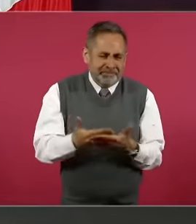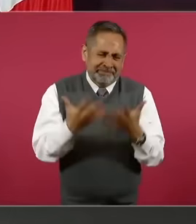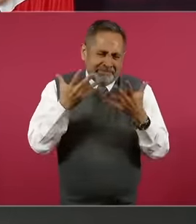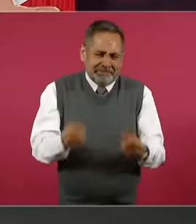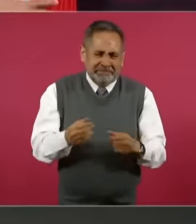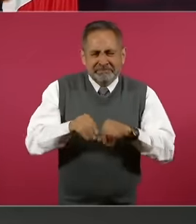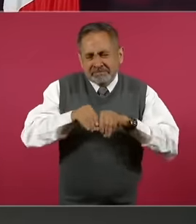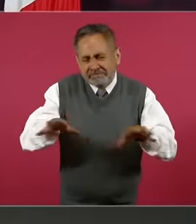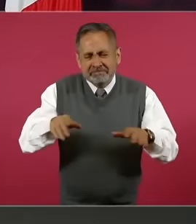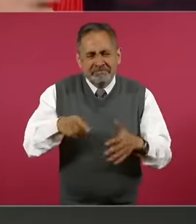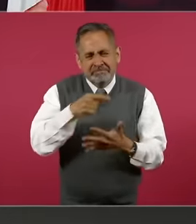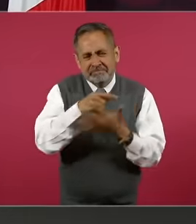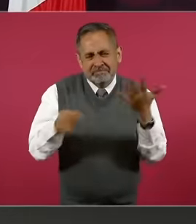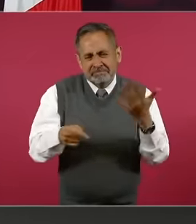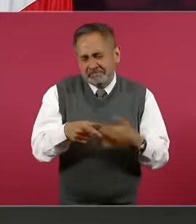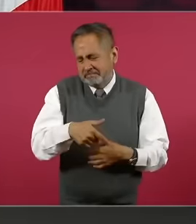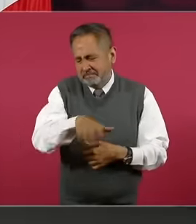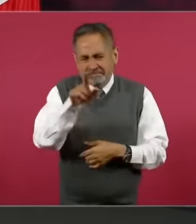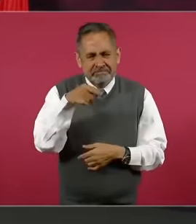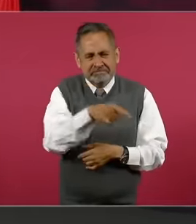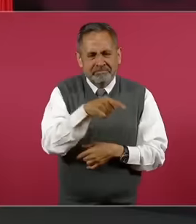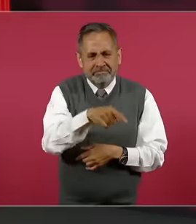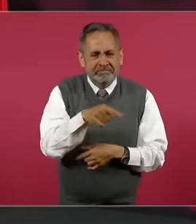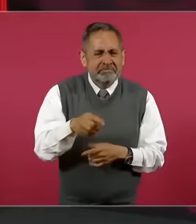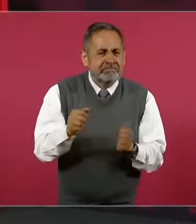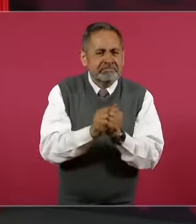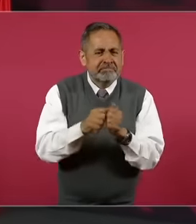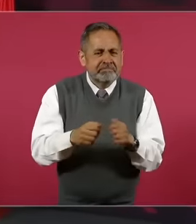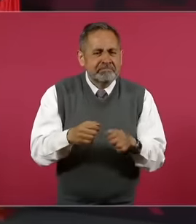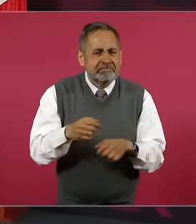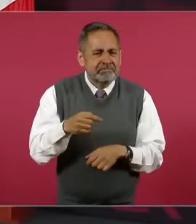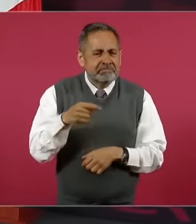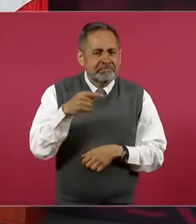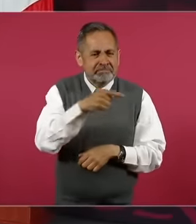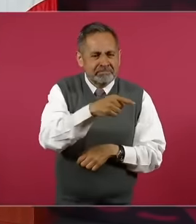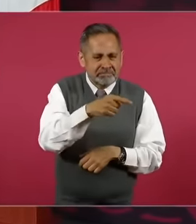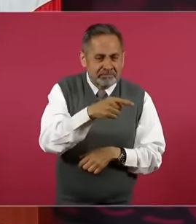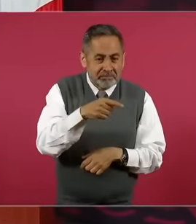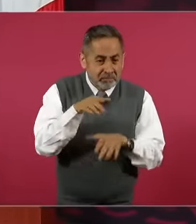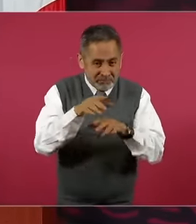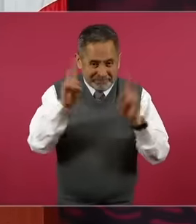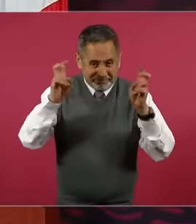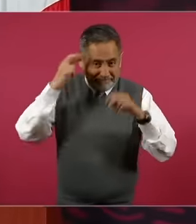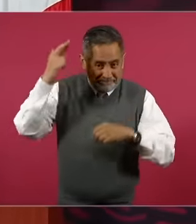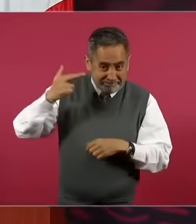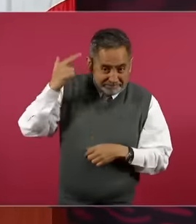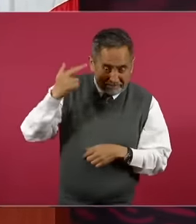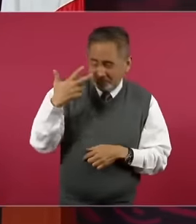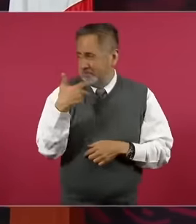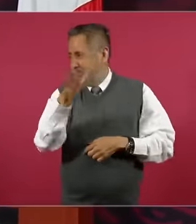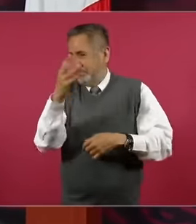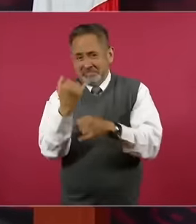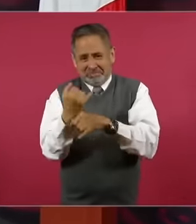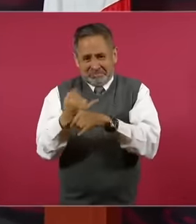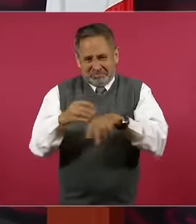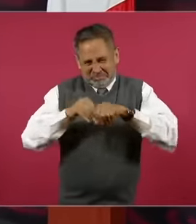Ahora, con esto de el rey, ha salido información